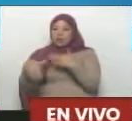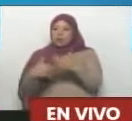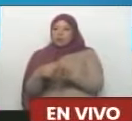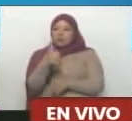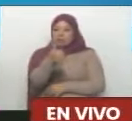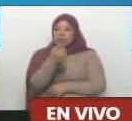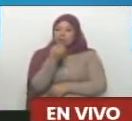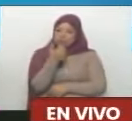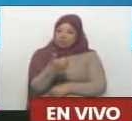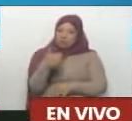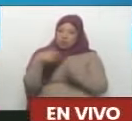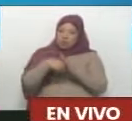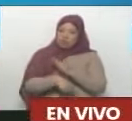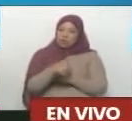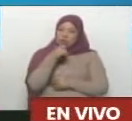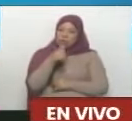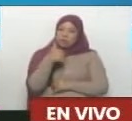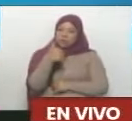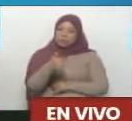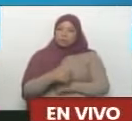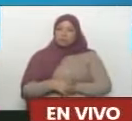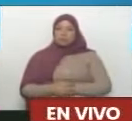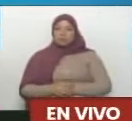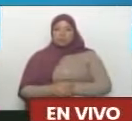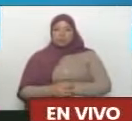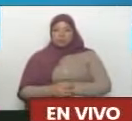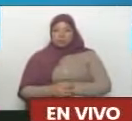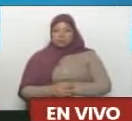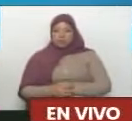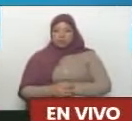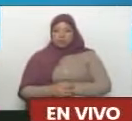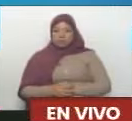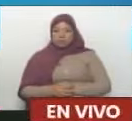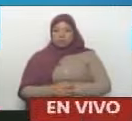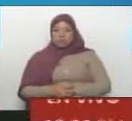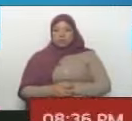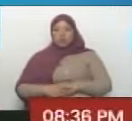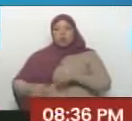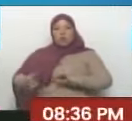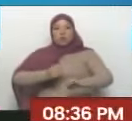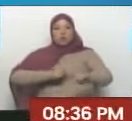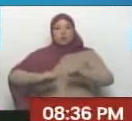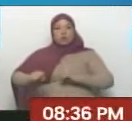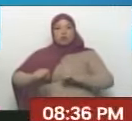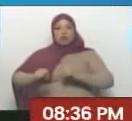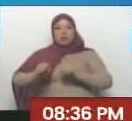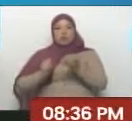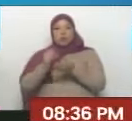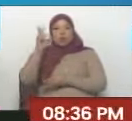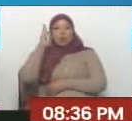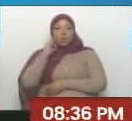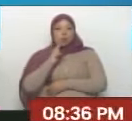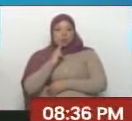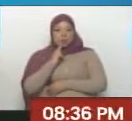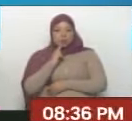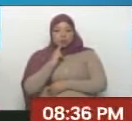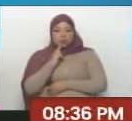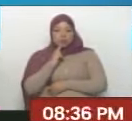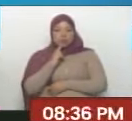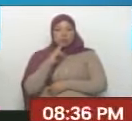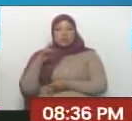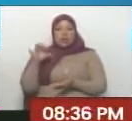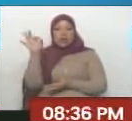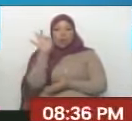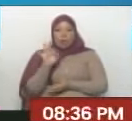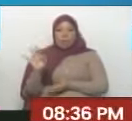hecha, a profundidad. ¿Verdad? El movimiento Colmenitas Bolivarianas, las